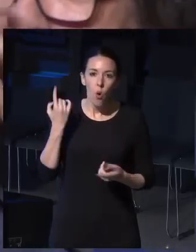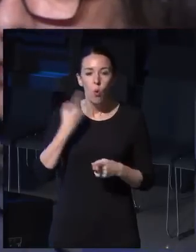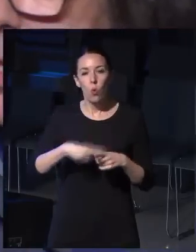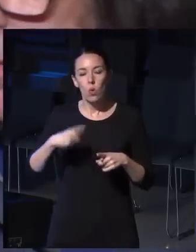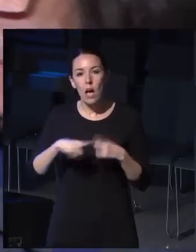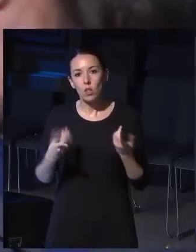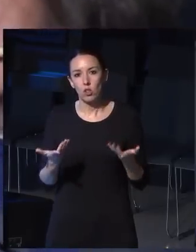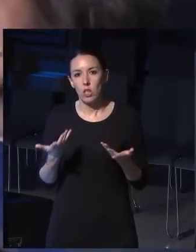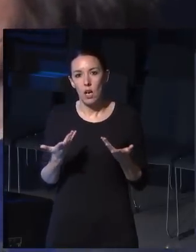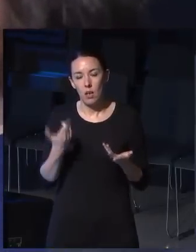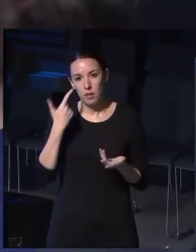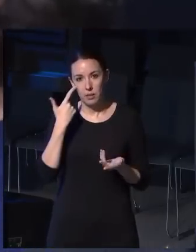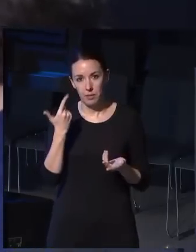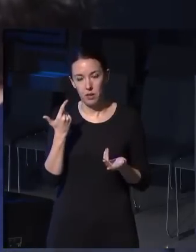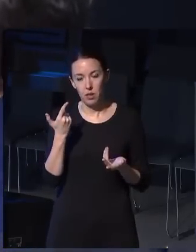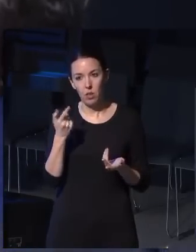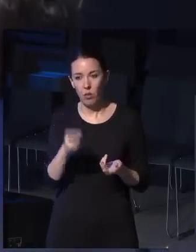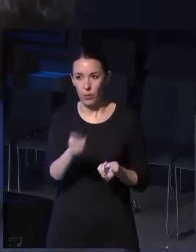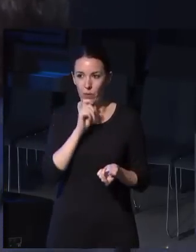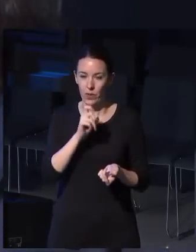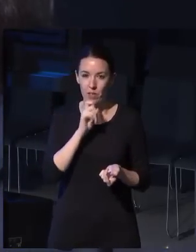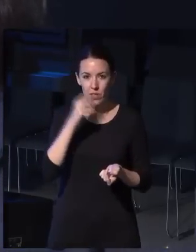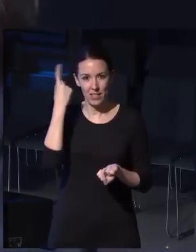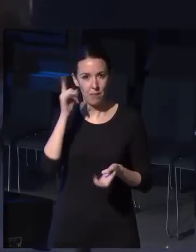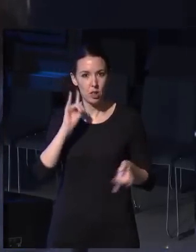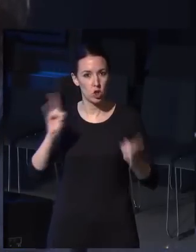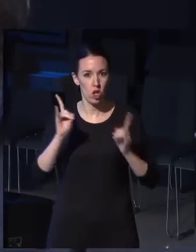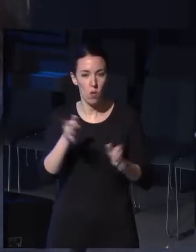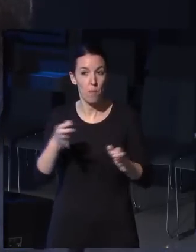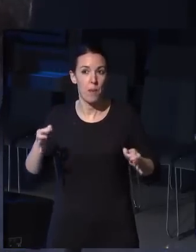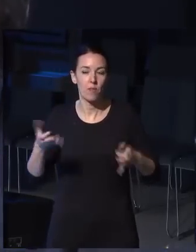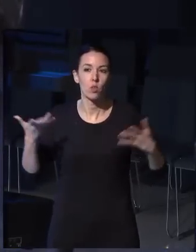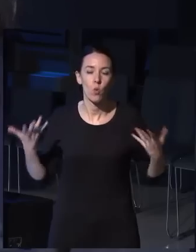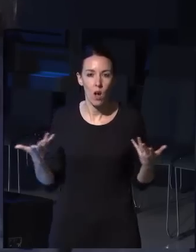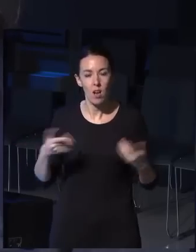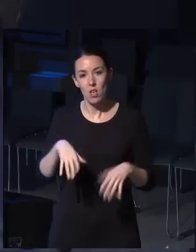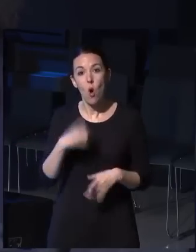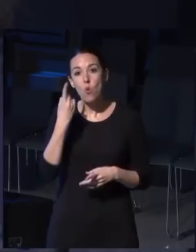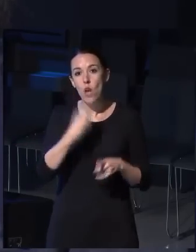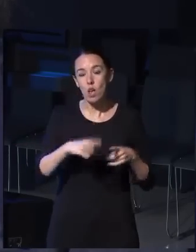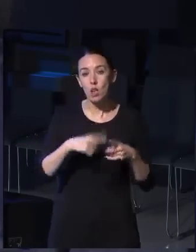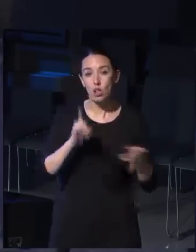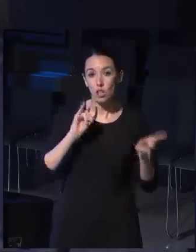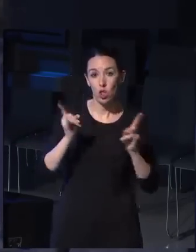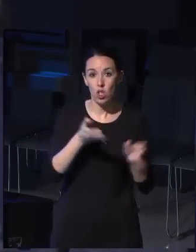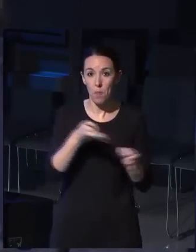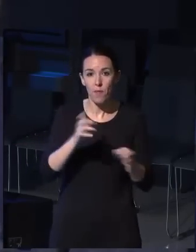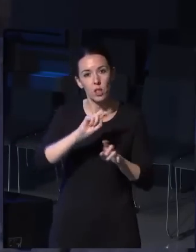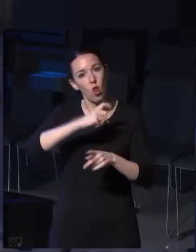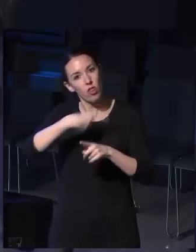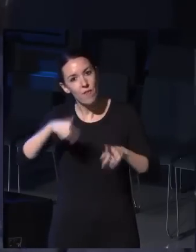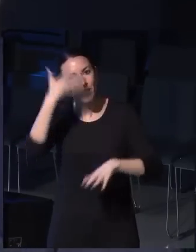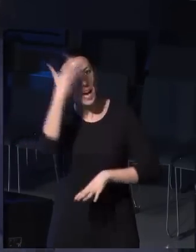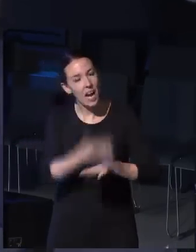es que no, es complicado saber cuál es el sonido perfecto. Una cosa, yo creo que una cosa es el sonido perfecto y otra cosa es la grabación perfecta, porque